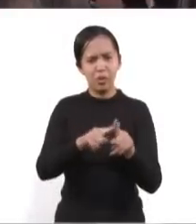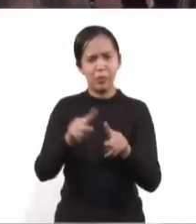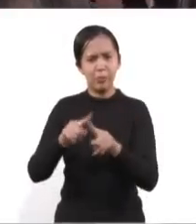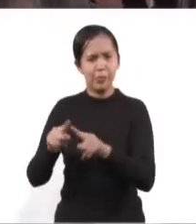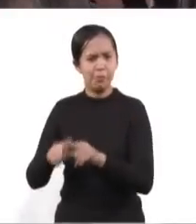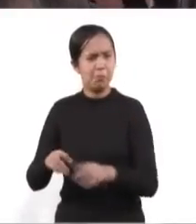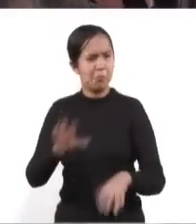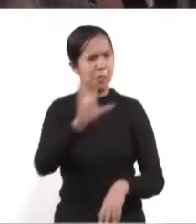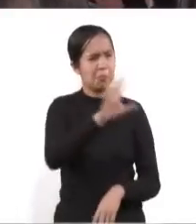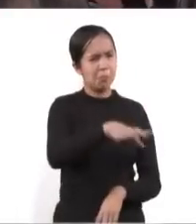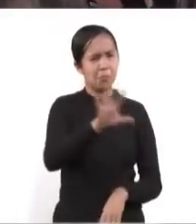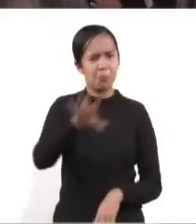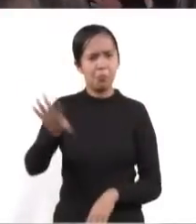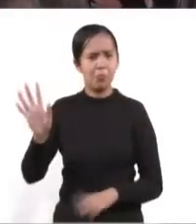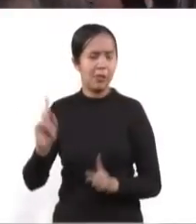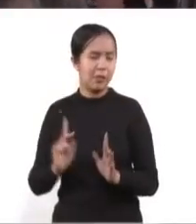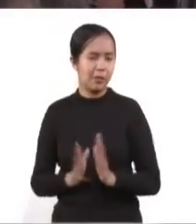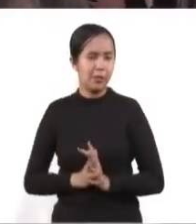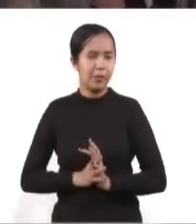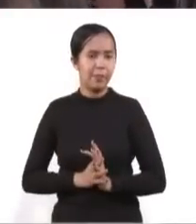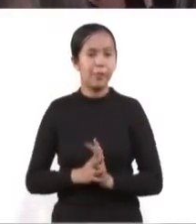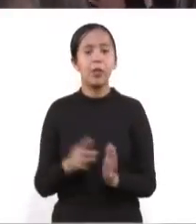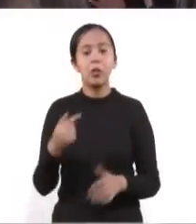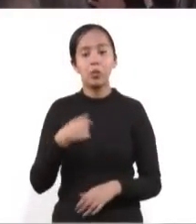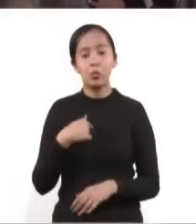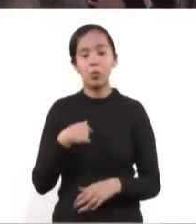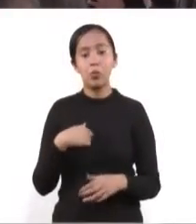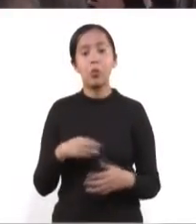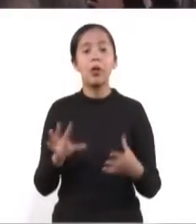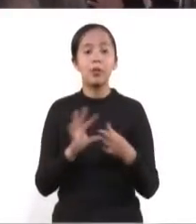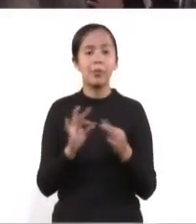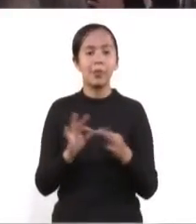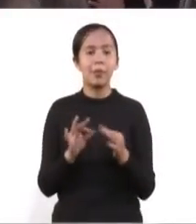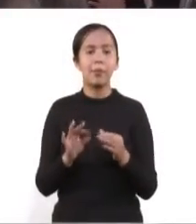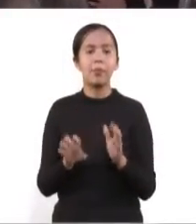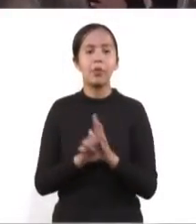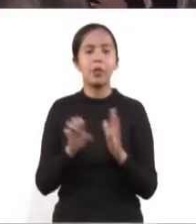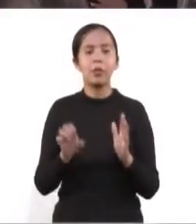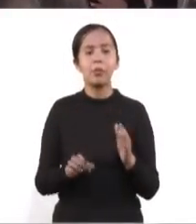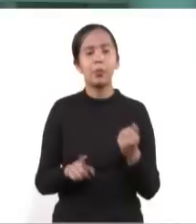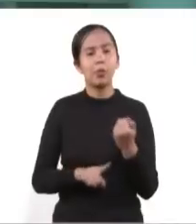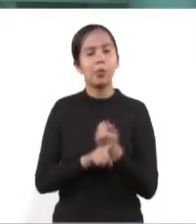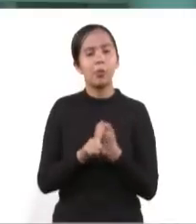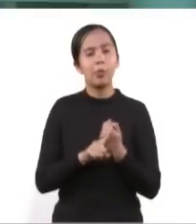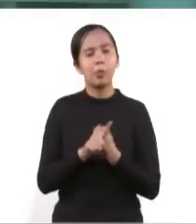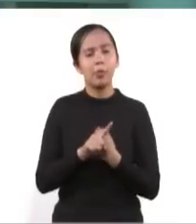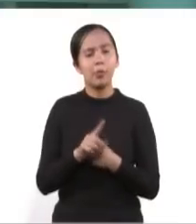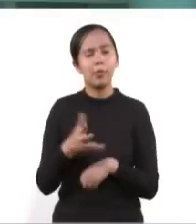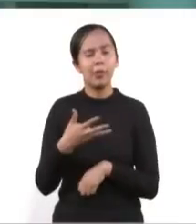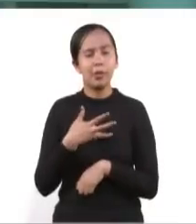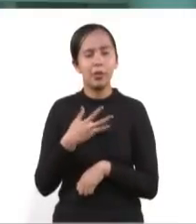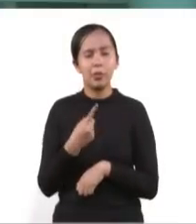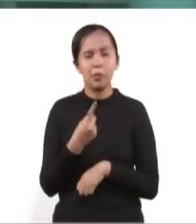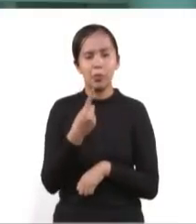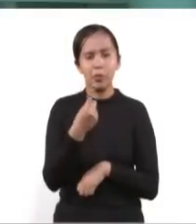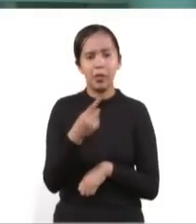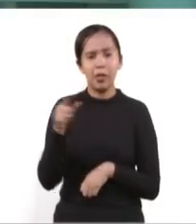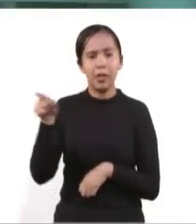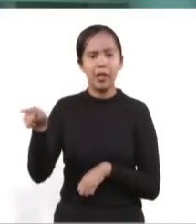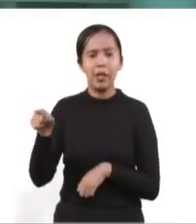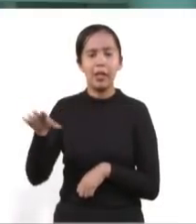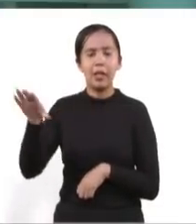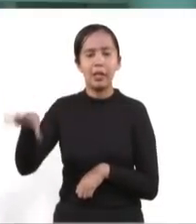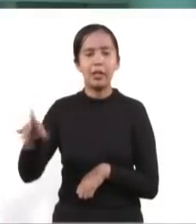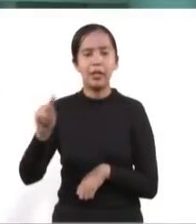instalaciones. Les platico que hace poco hubo un problema en un transformador del sistema